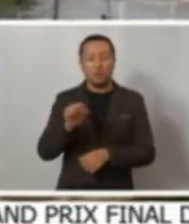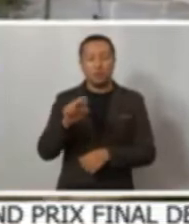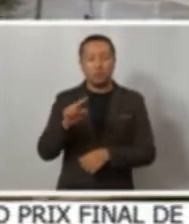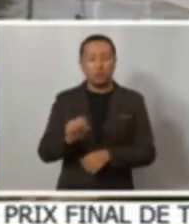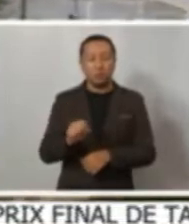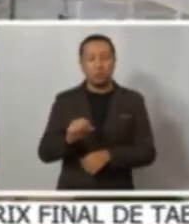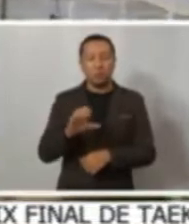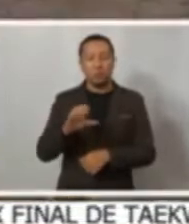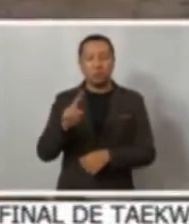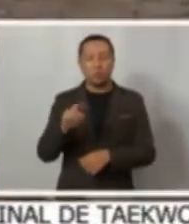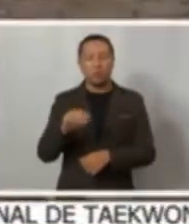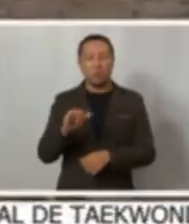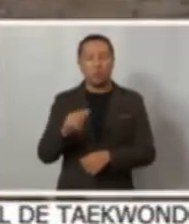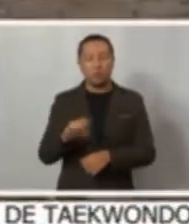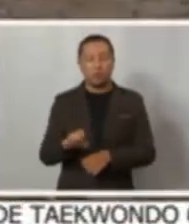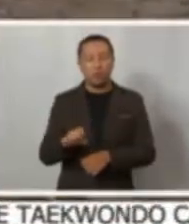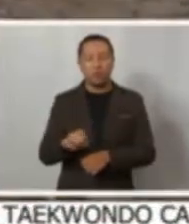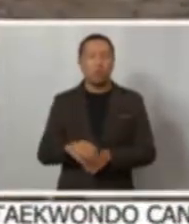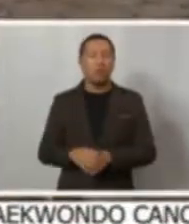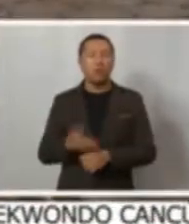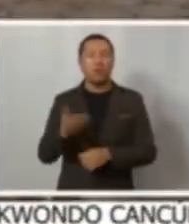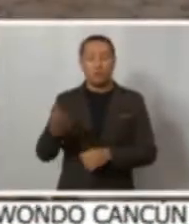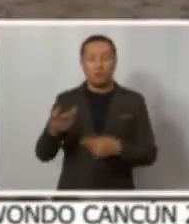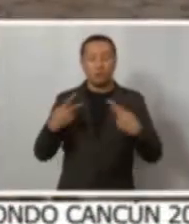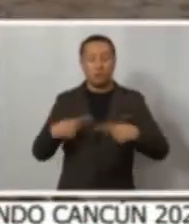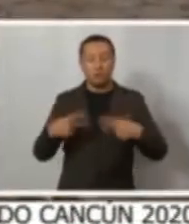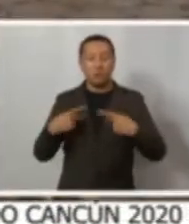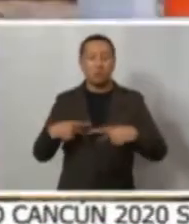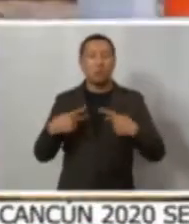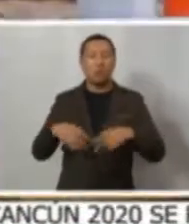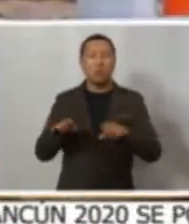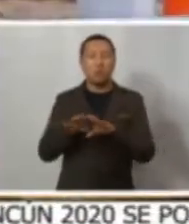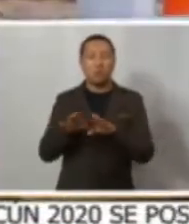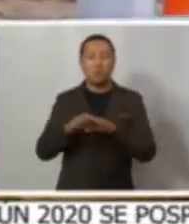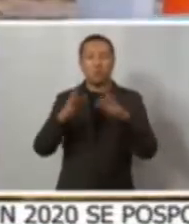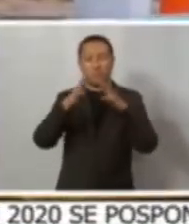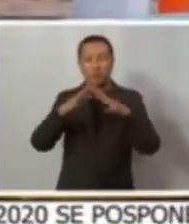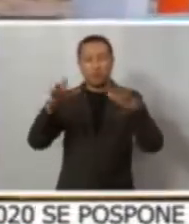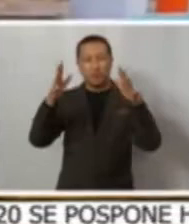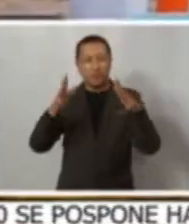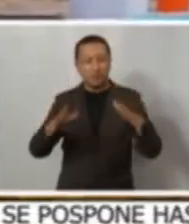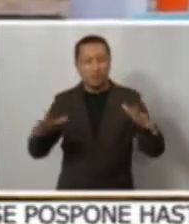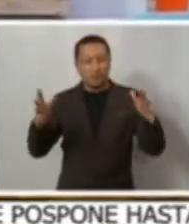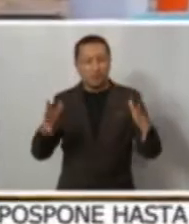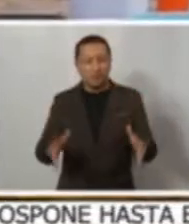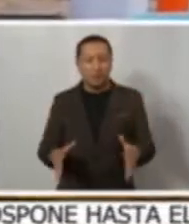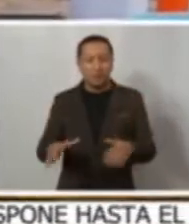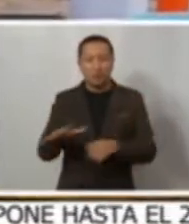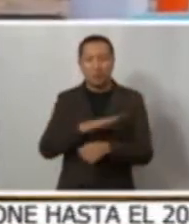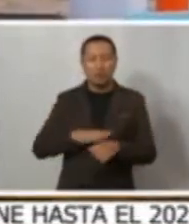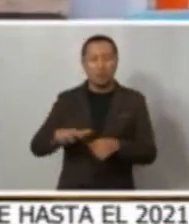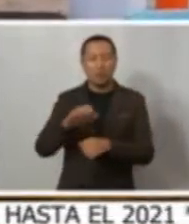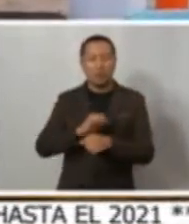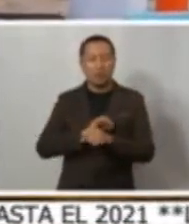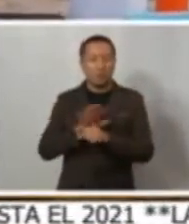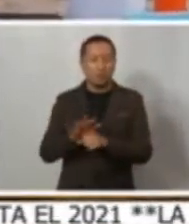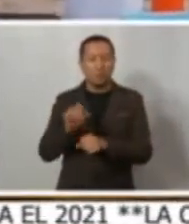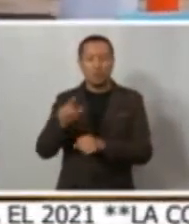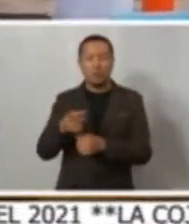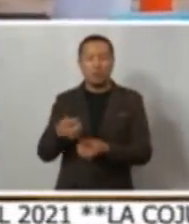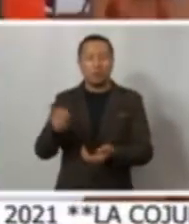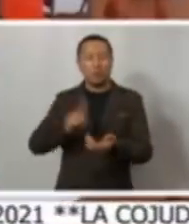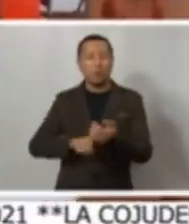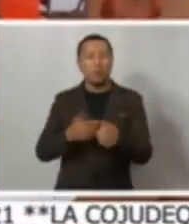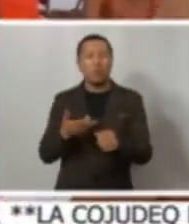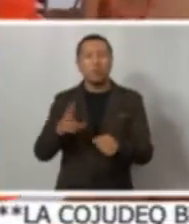inició el resguardo del equipo médico y pacientes instalados en las carpas del área COVID, así como la adecuación de los espacios al interior del hospital para el